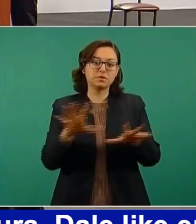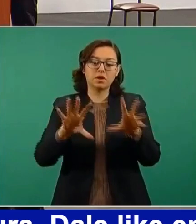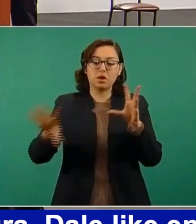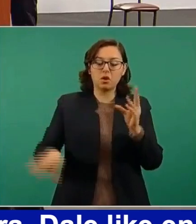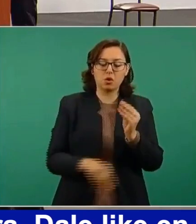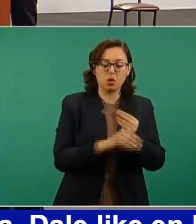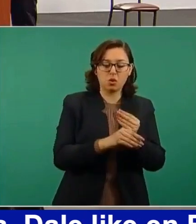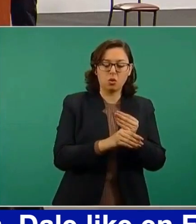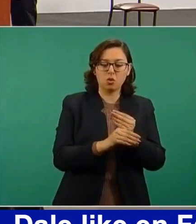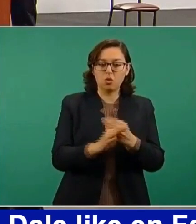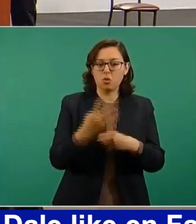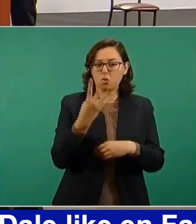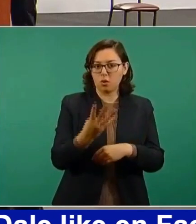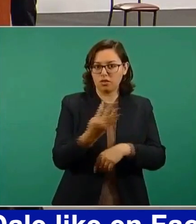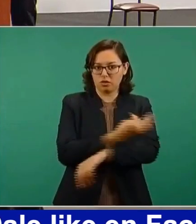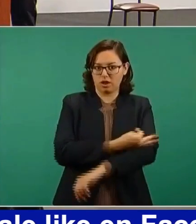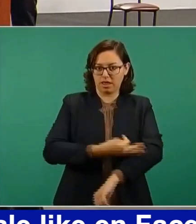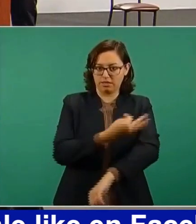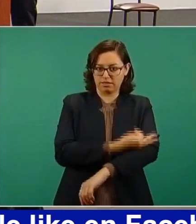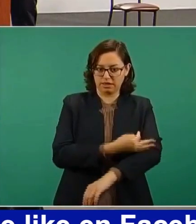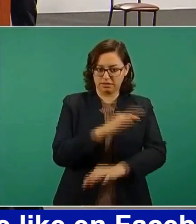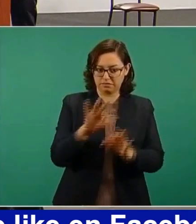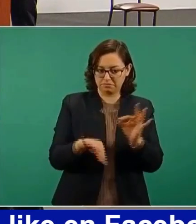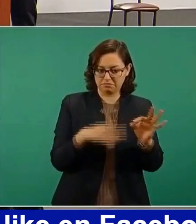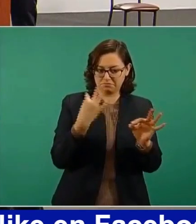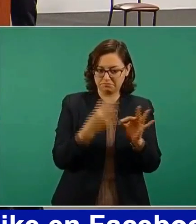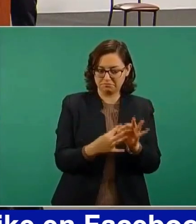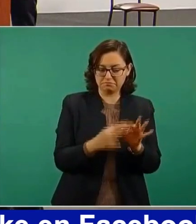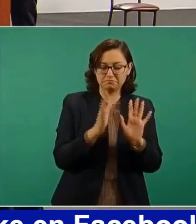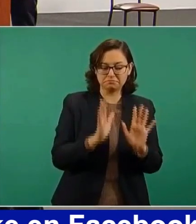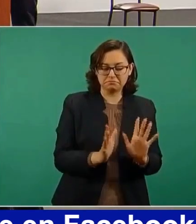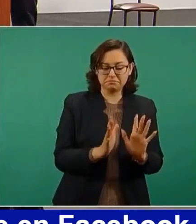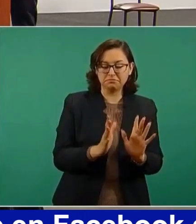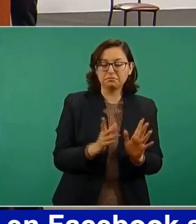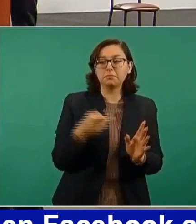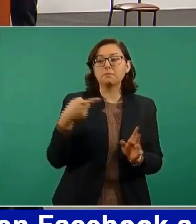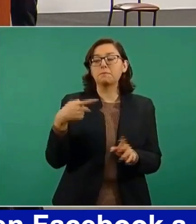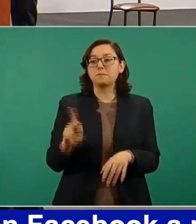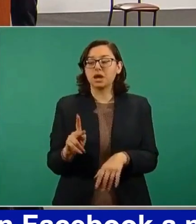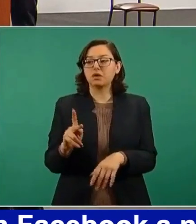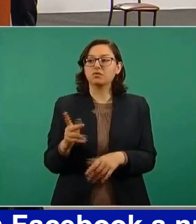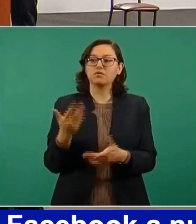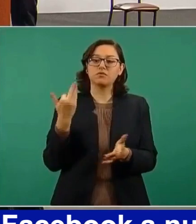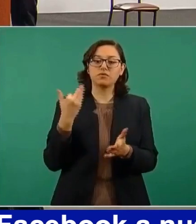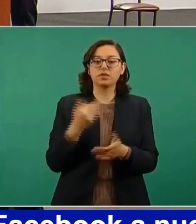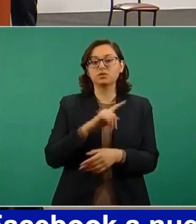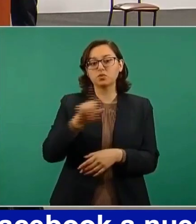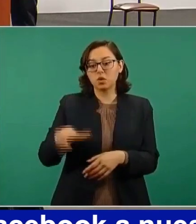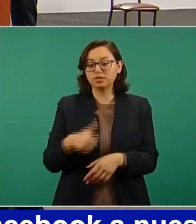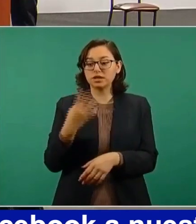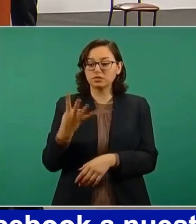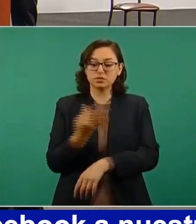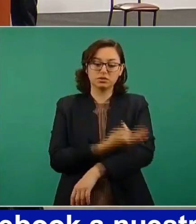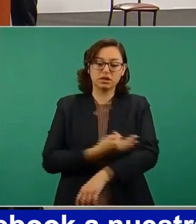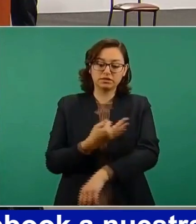y estoy por recibir, espero que lo tenga ya, que se cerró el día, déjenme ver,